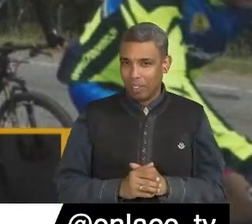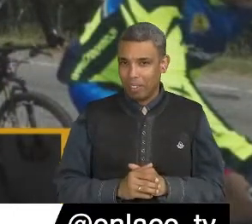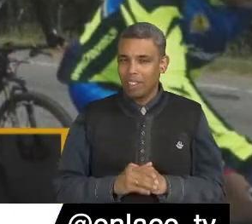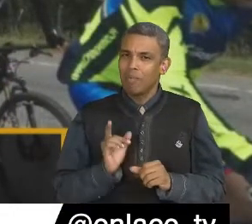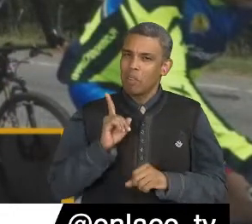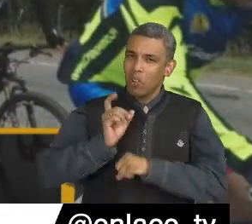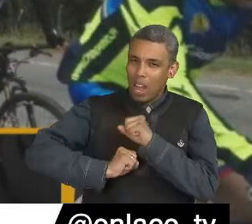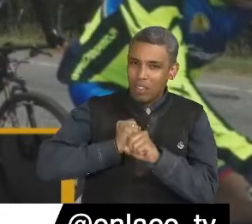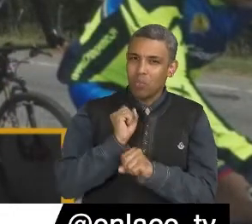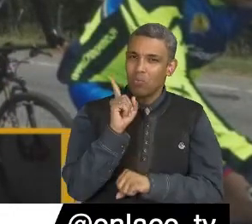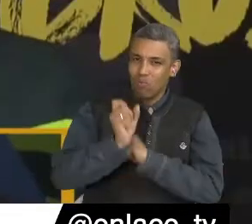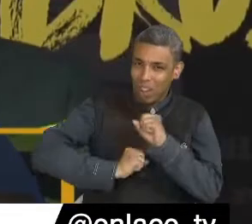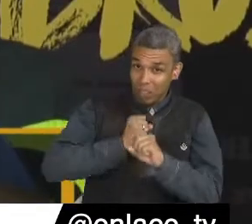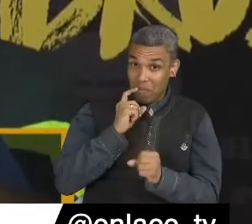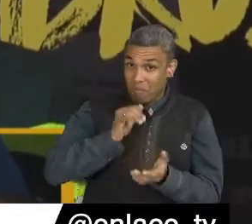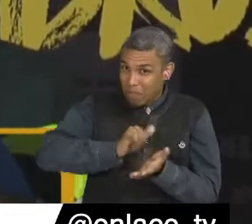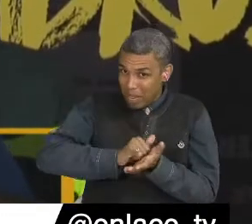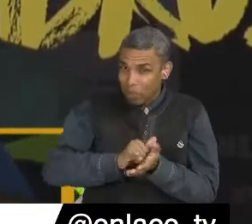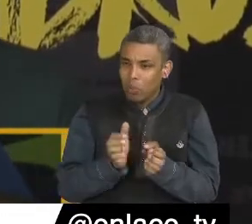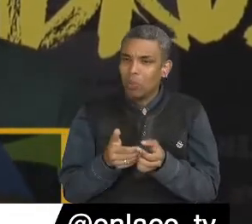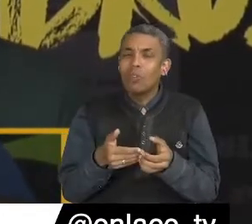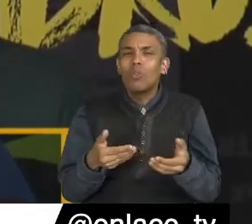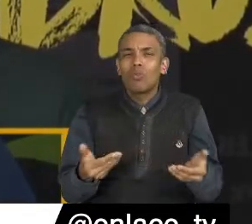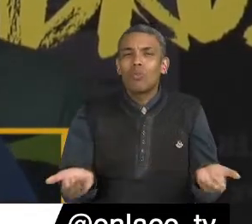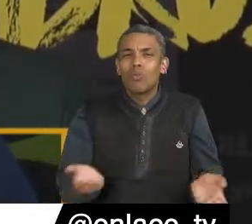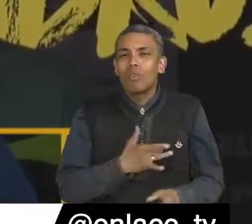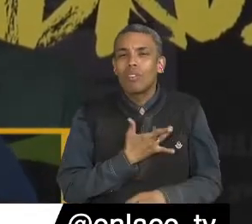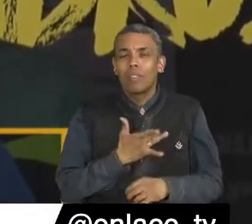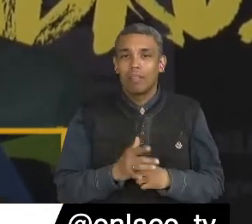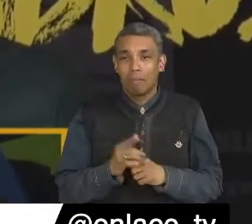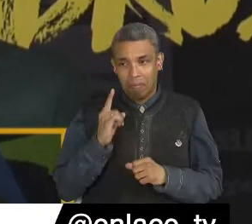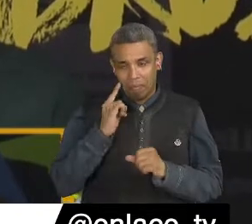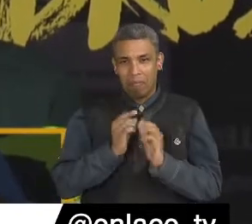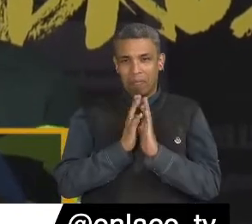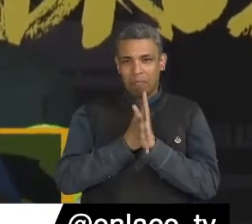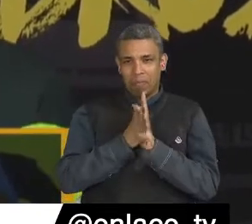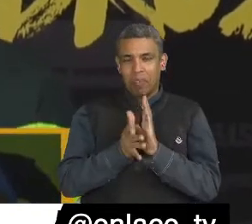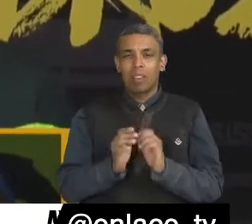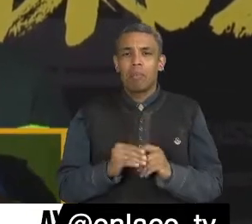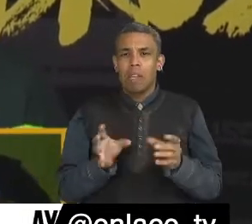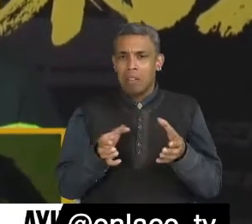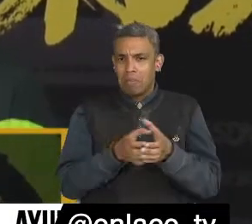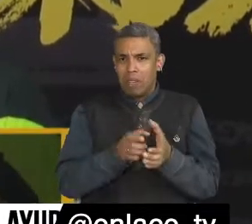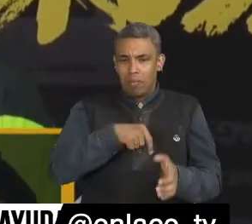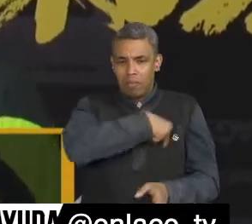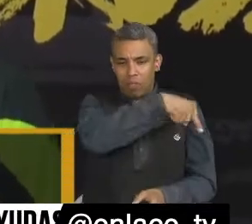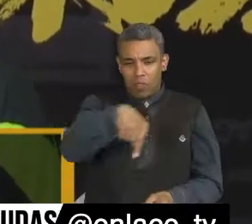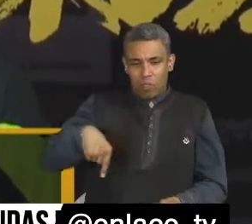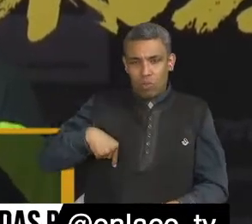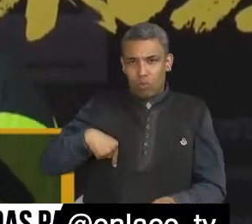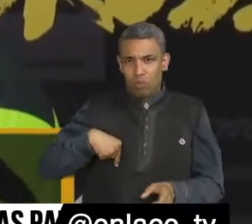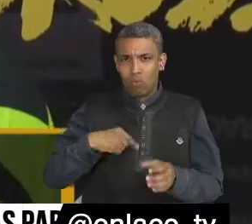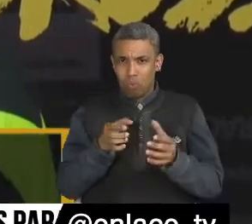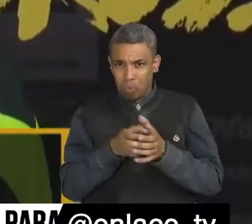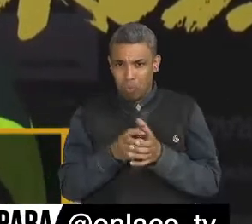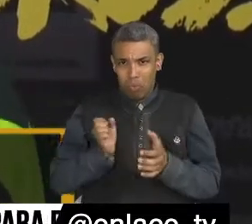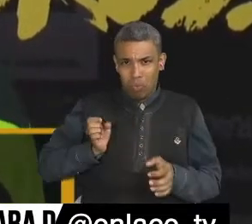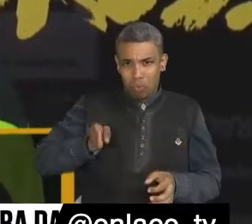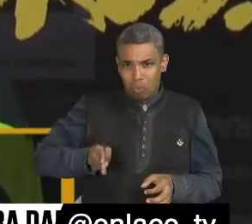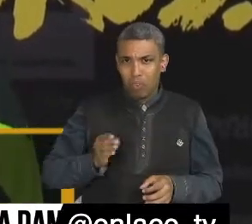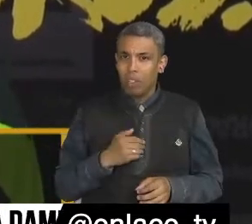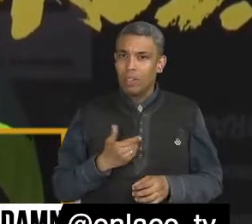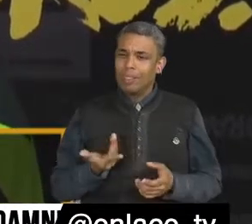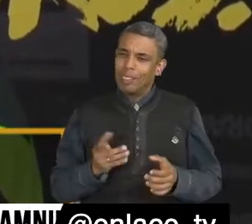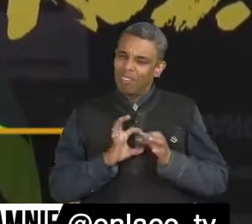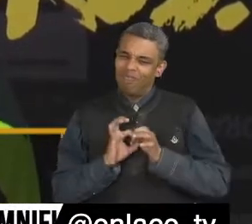organización de ciclismo recreativo. Bueno, el Club Yariguíes es una familia del ciclismo a la cual los invitamos